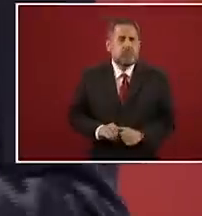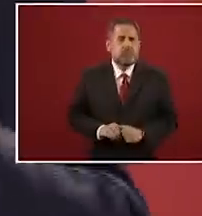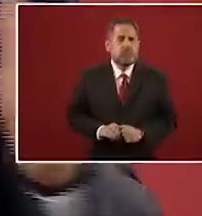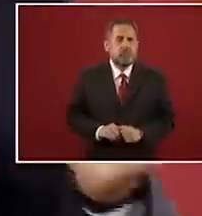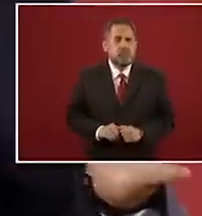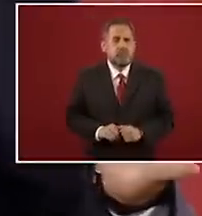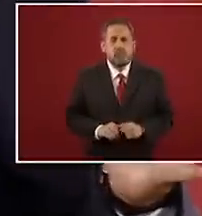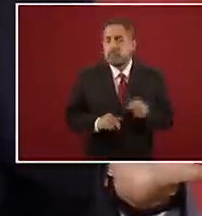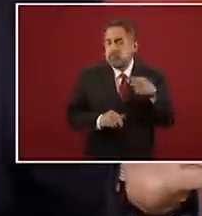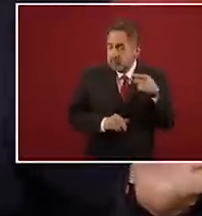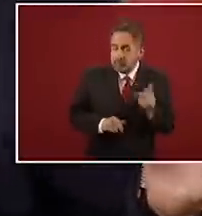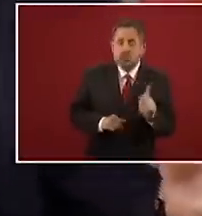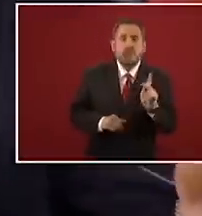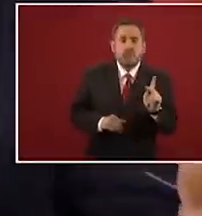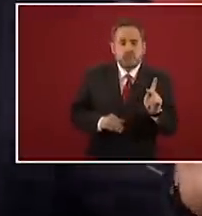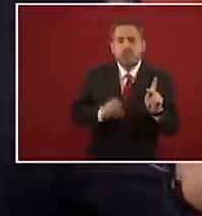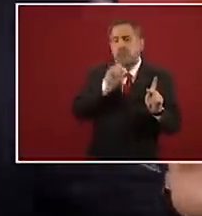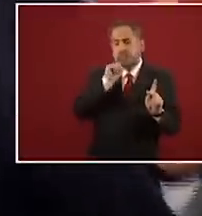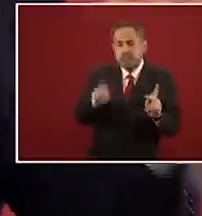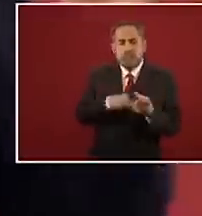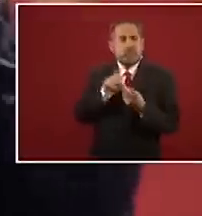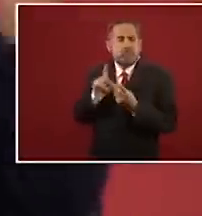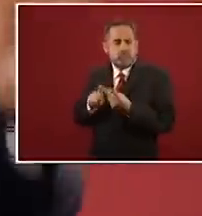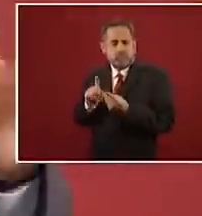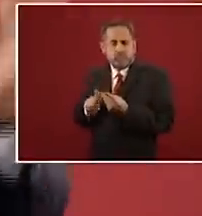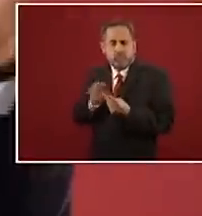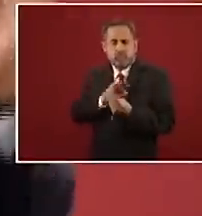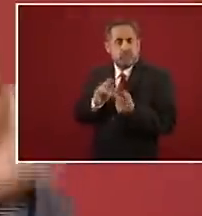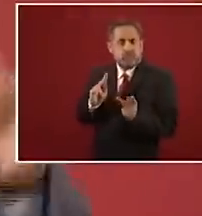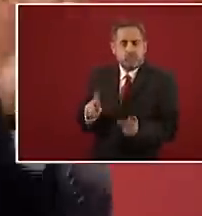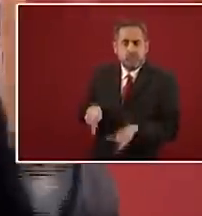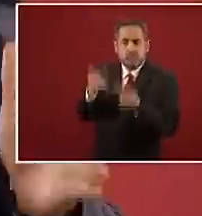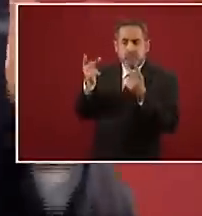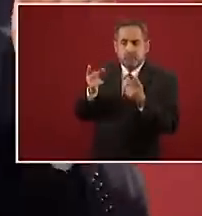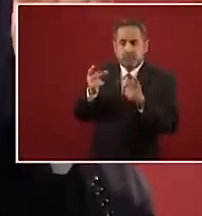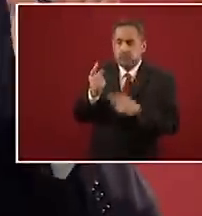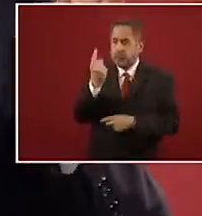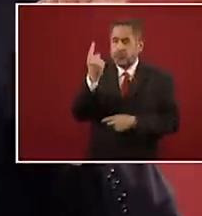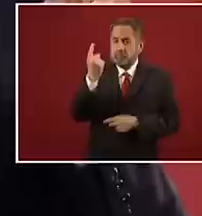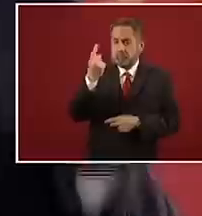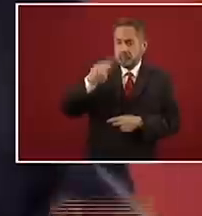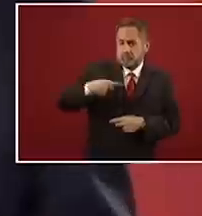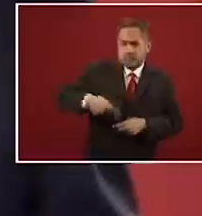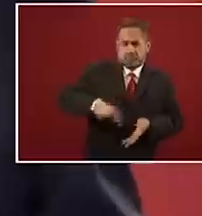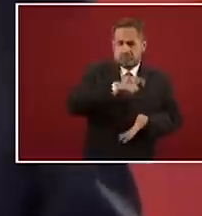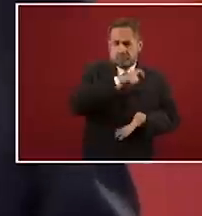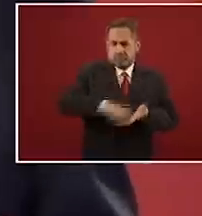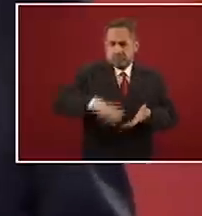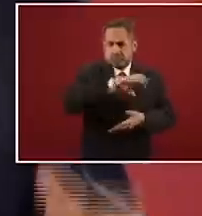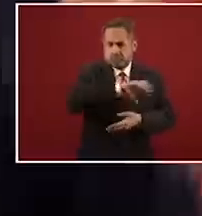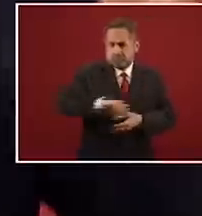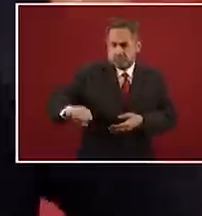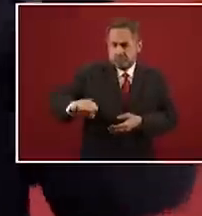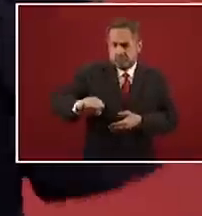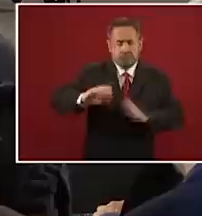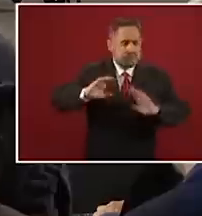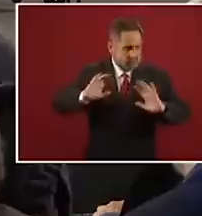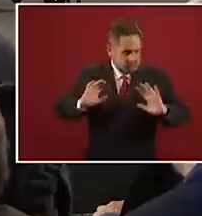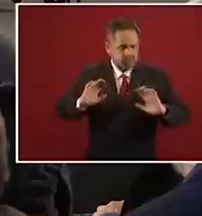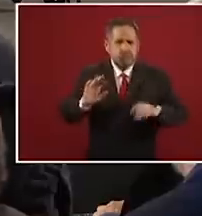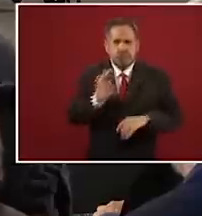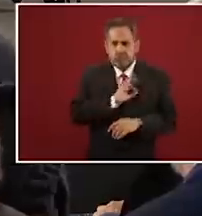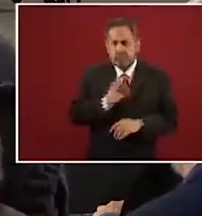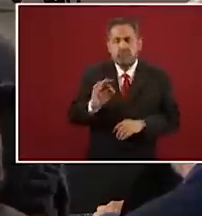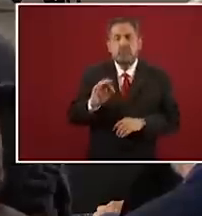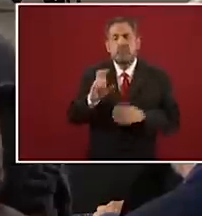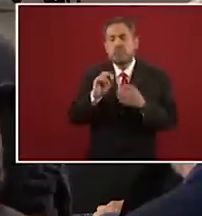sin descartar la opción de venderlo a un solo comprador o